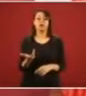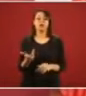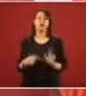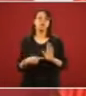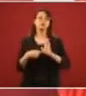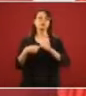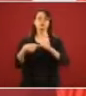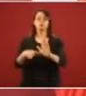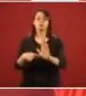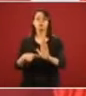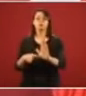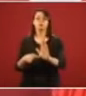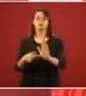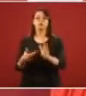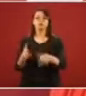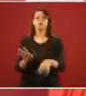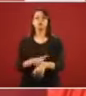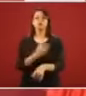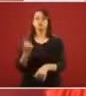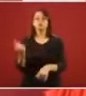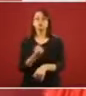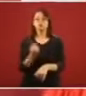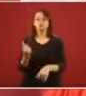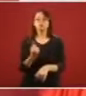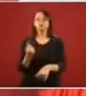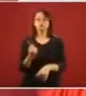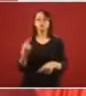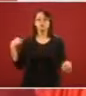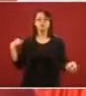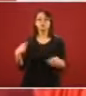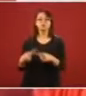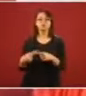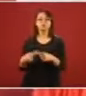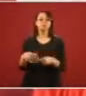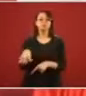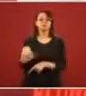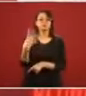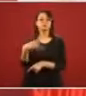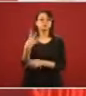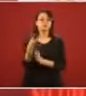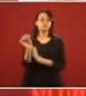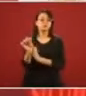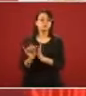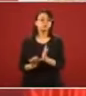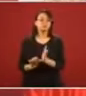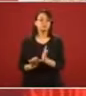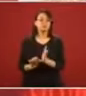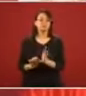destacar esto porque llevamos 14 meses.